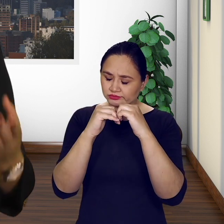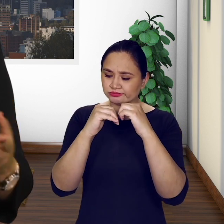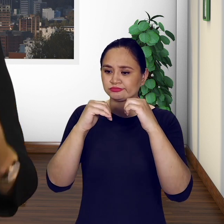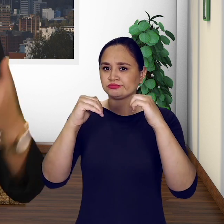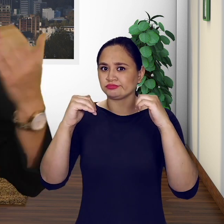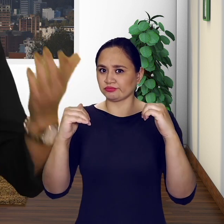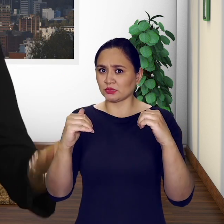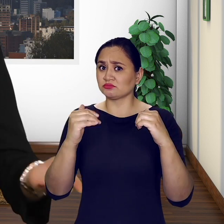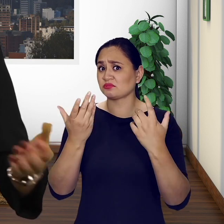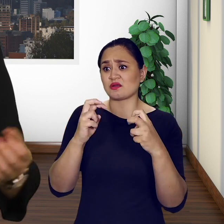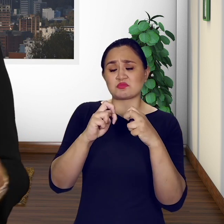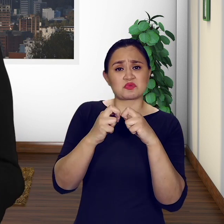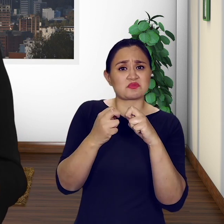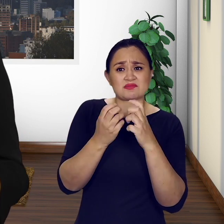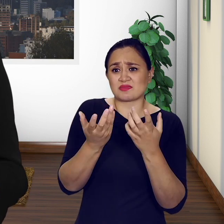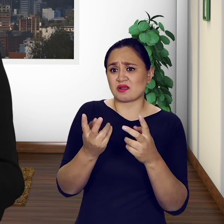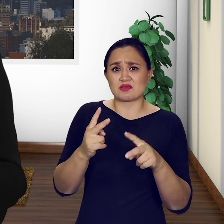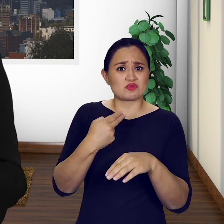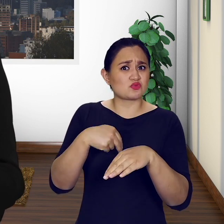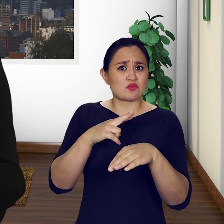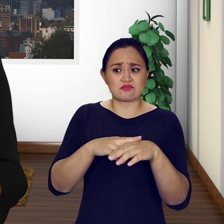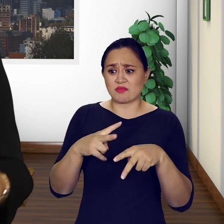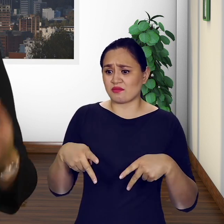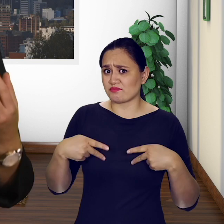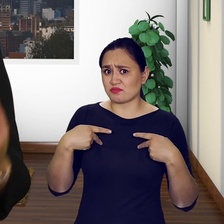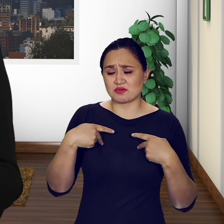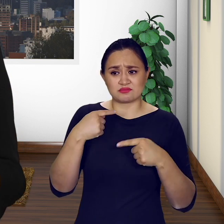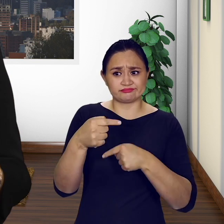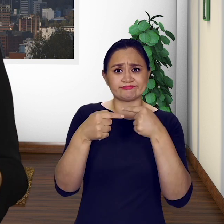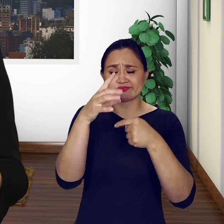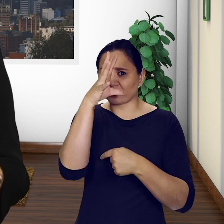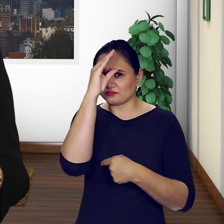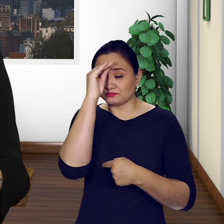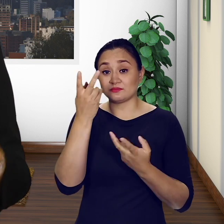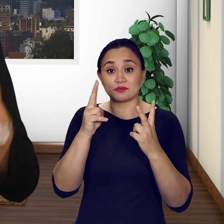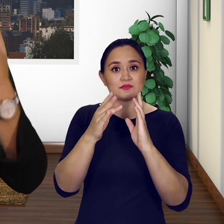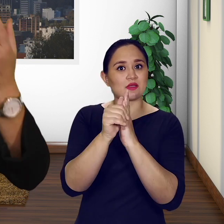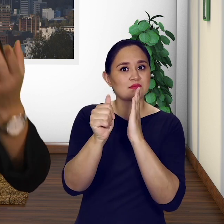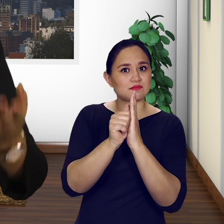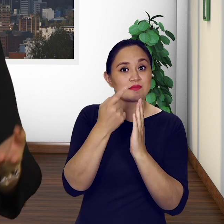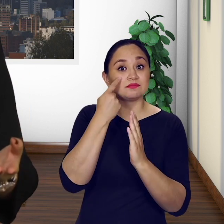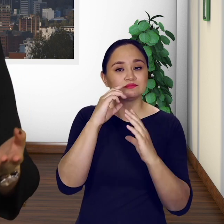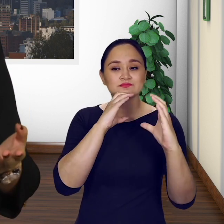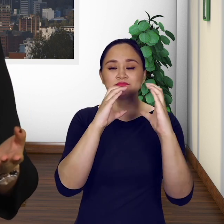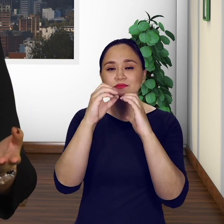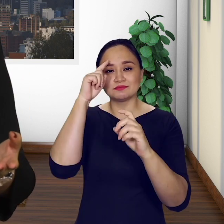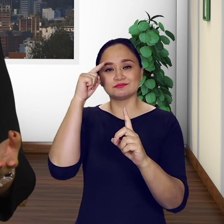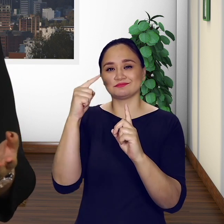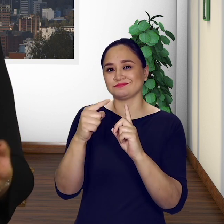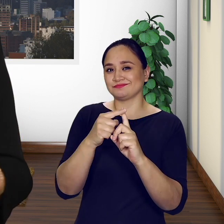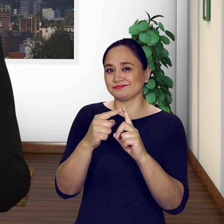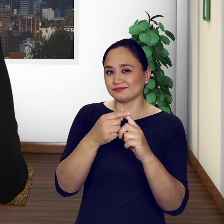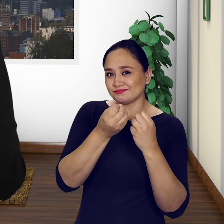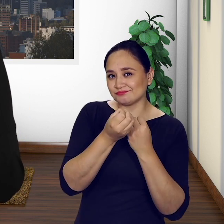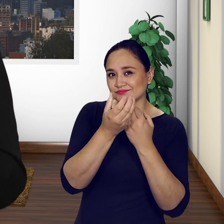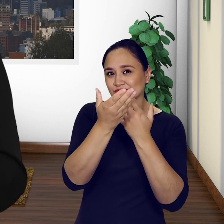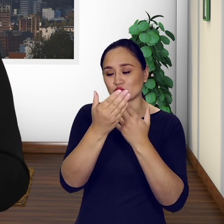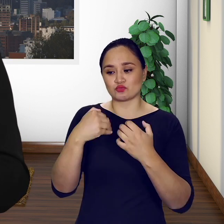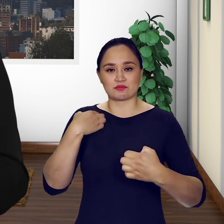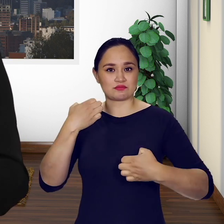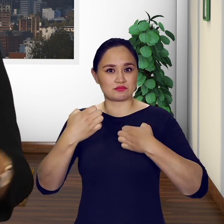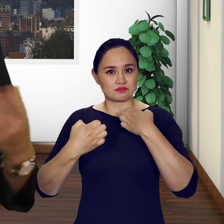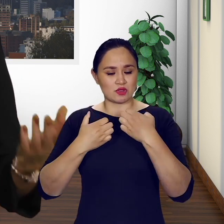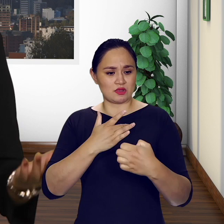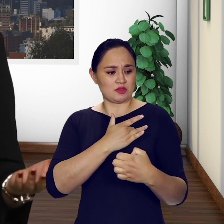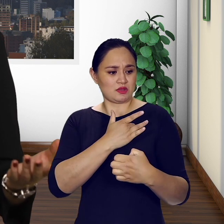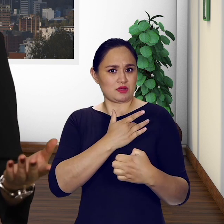que el conflicto es parte de los aprendizajes diarios. Además, es la capacidad para comunicarnos positivamente, expresando